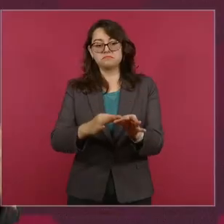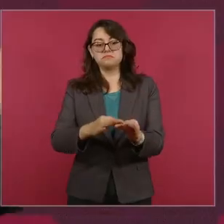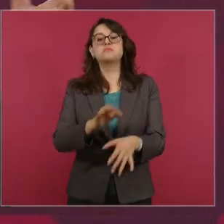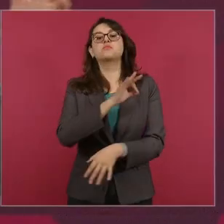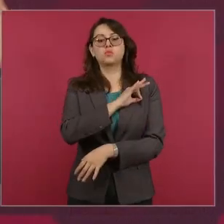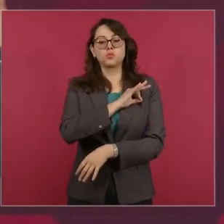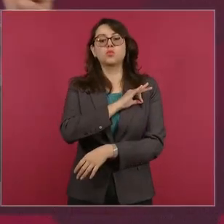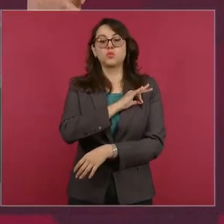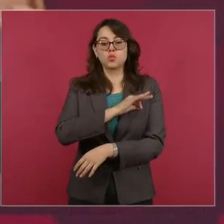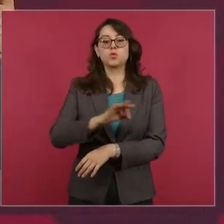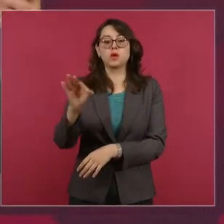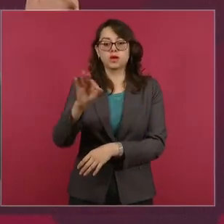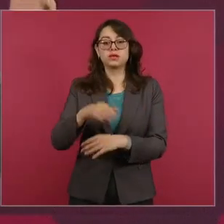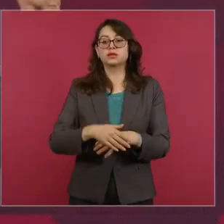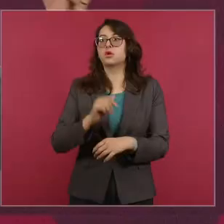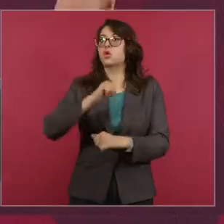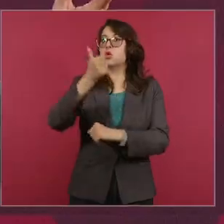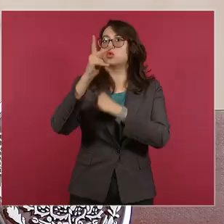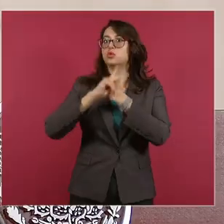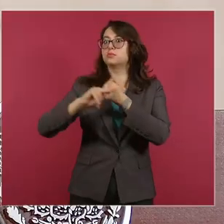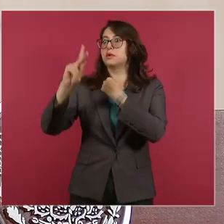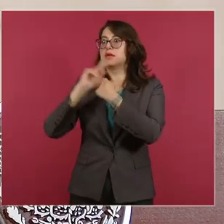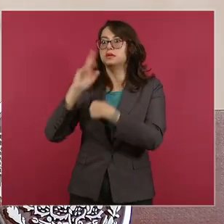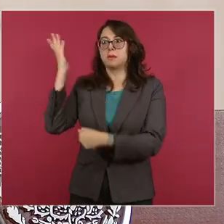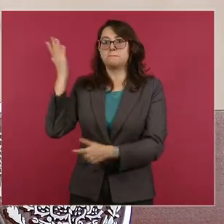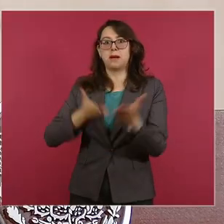que es de los países más atractivos del mundo.